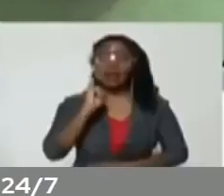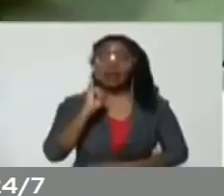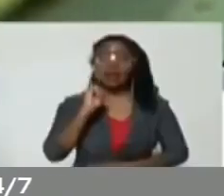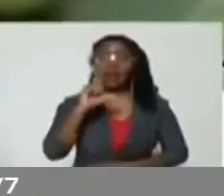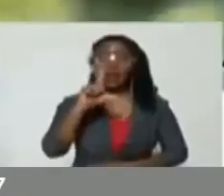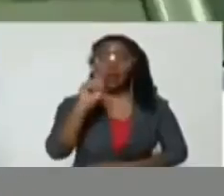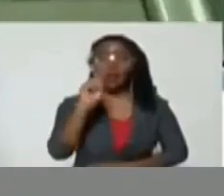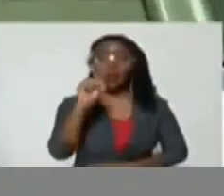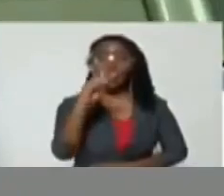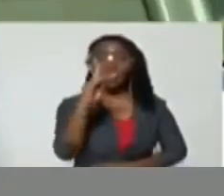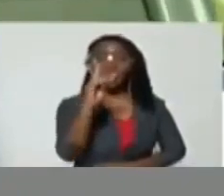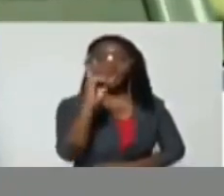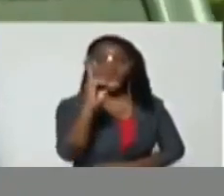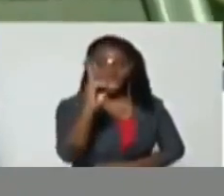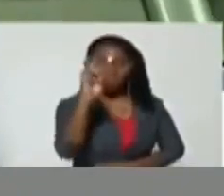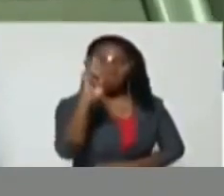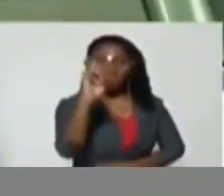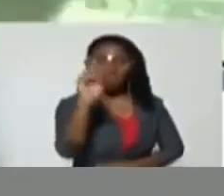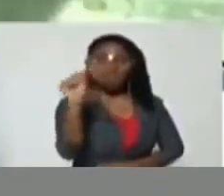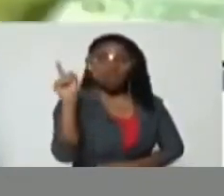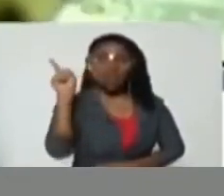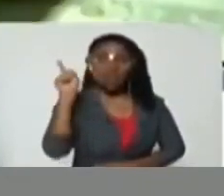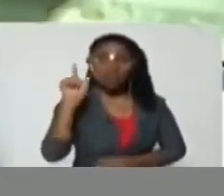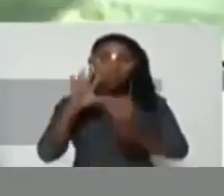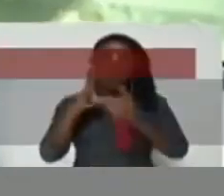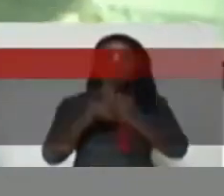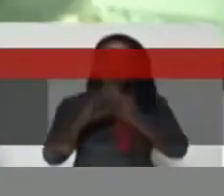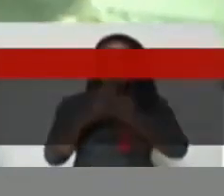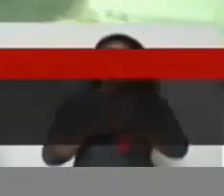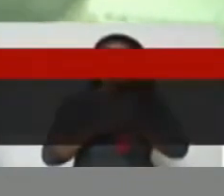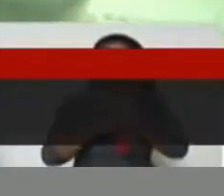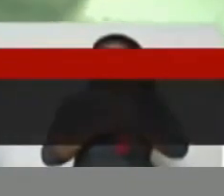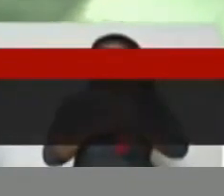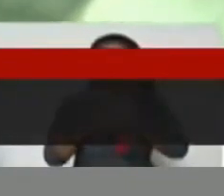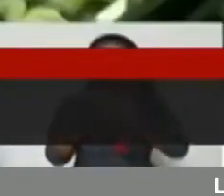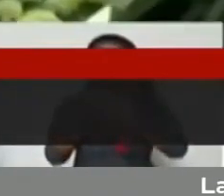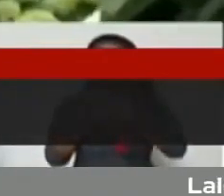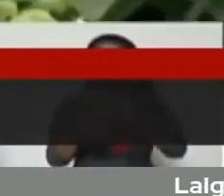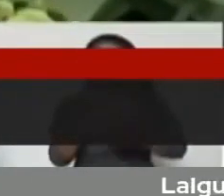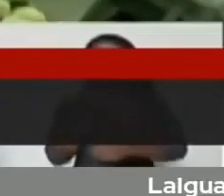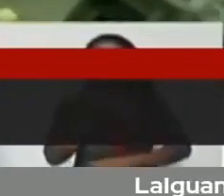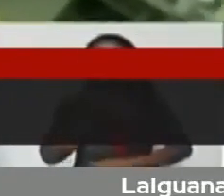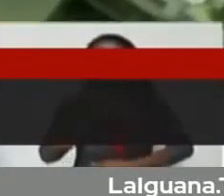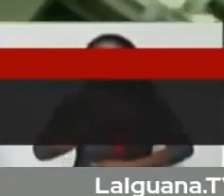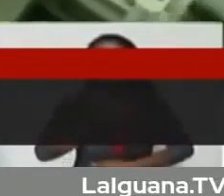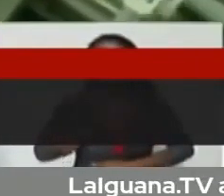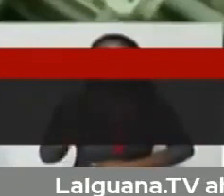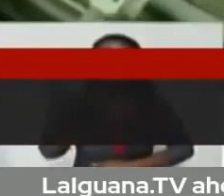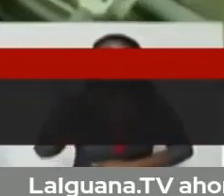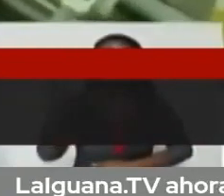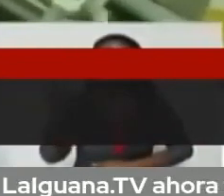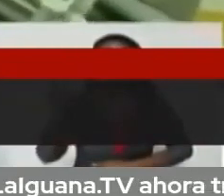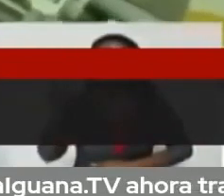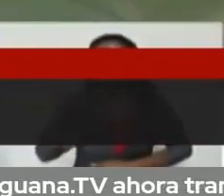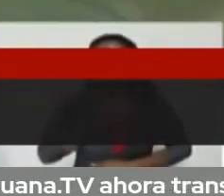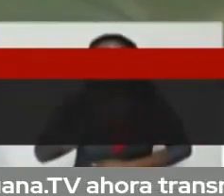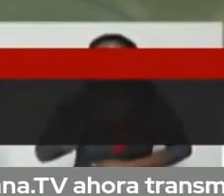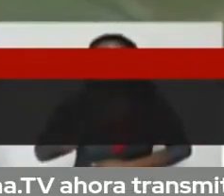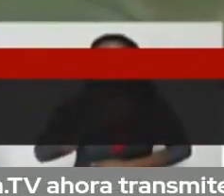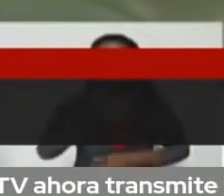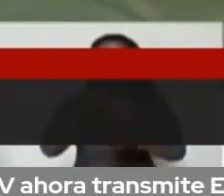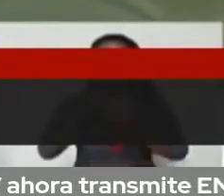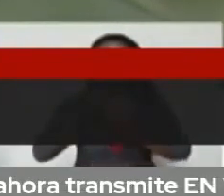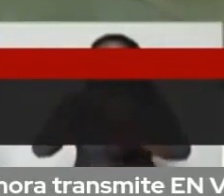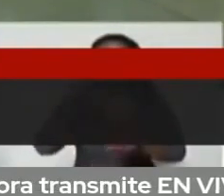gobierno. Nos están robando las reservas de oro de Venezuela, que le pertenecen al